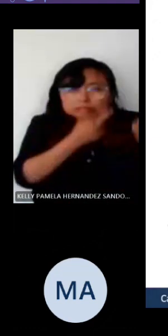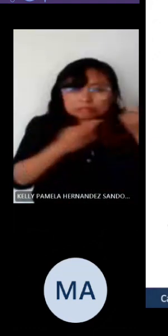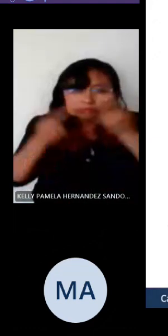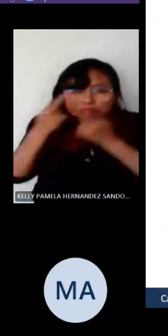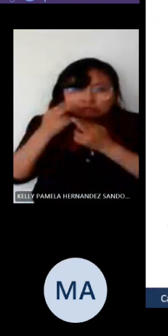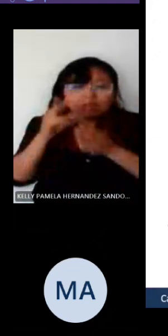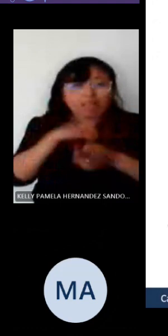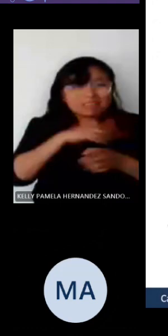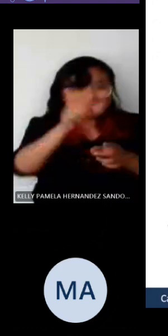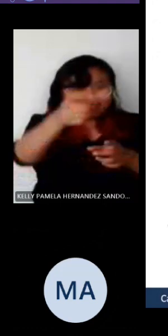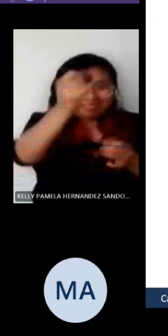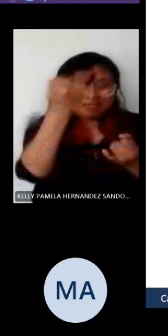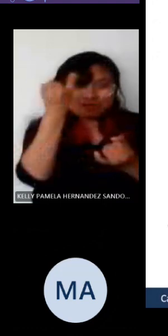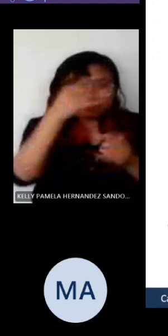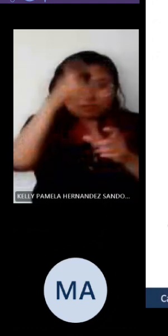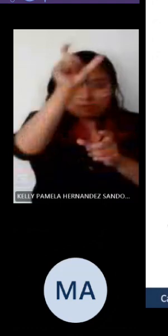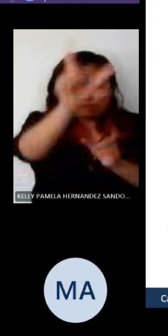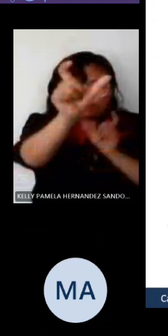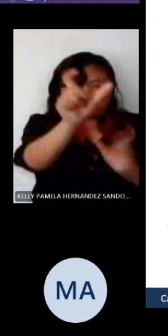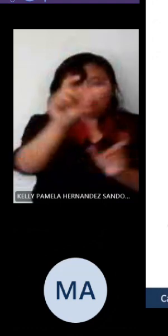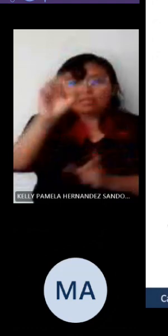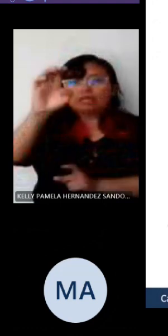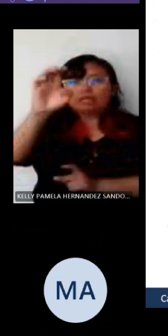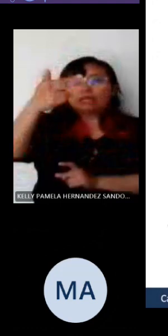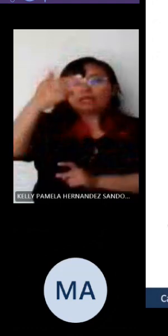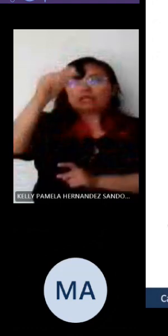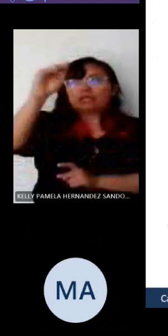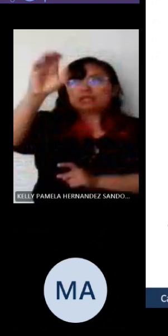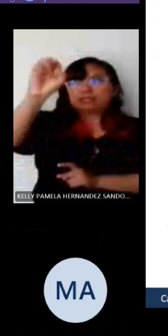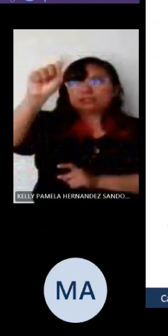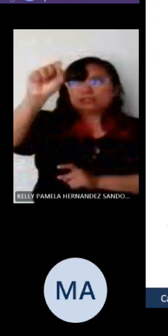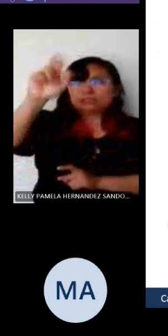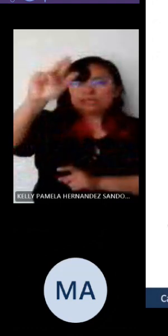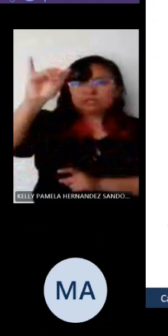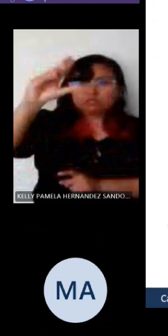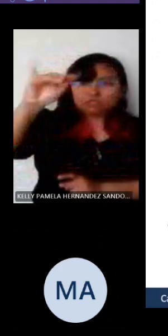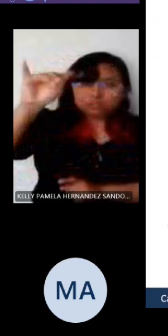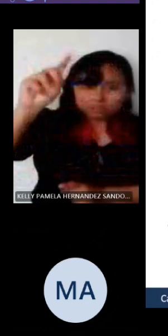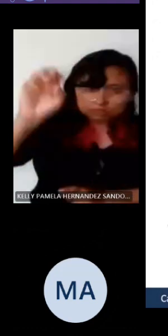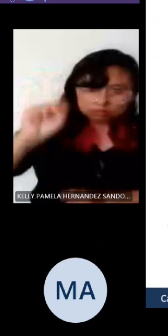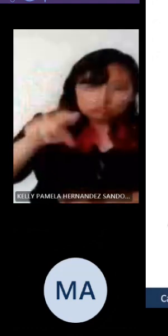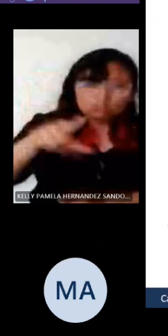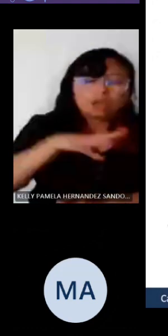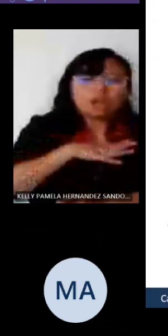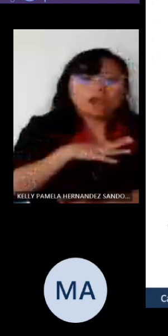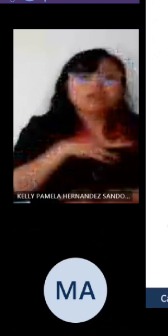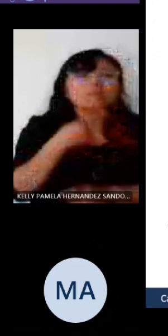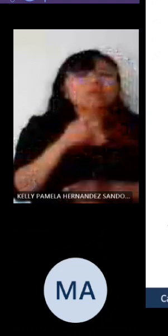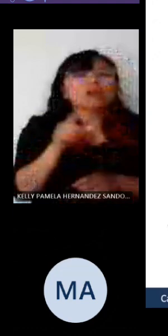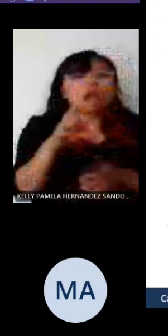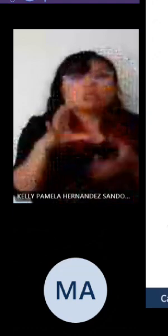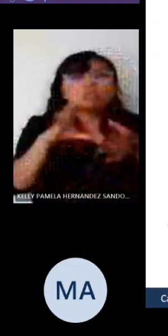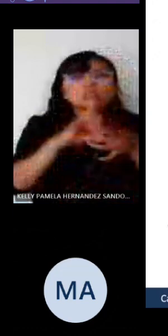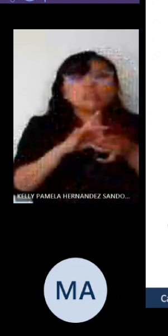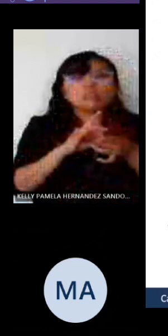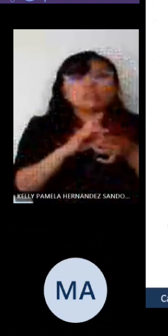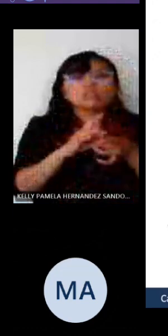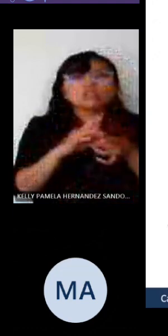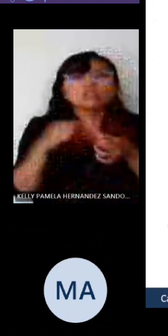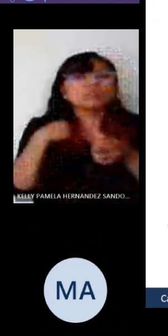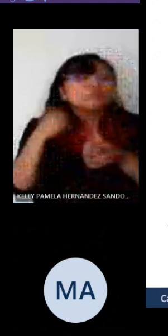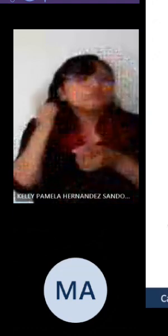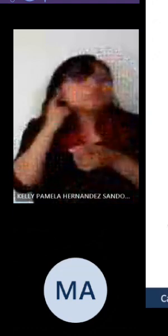células que en realidad se llaman estereocilios y van a formar parte de las células que forman el oído